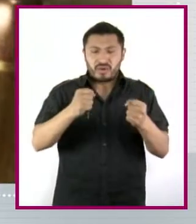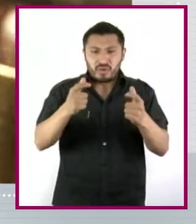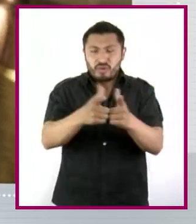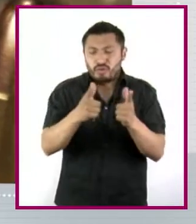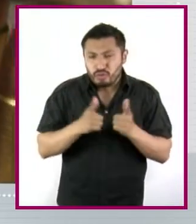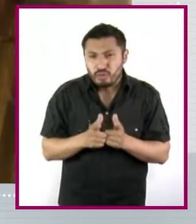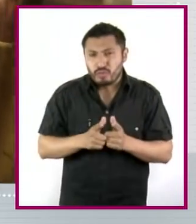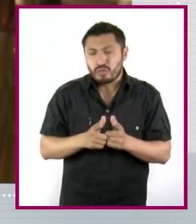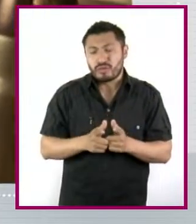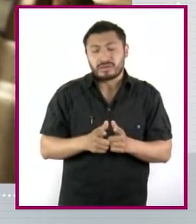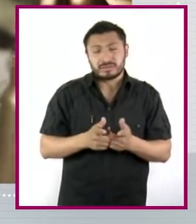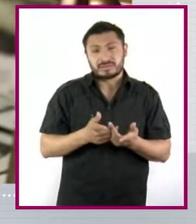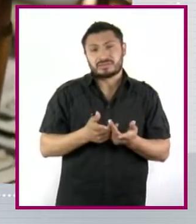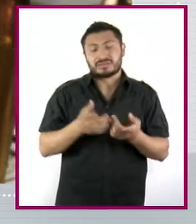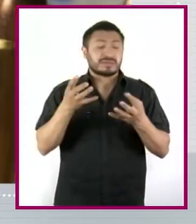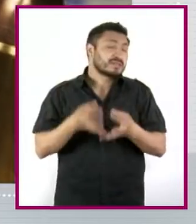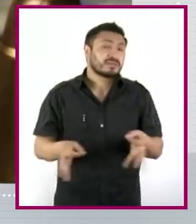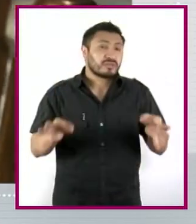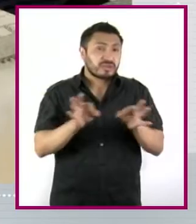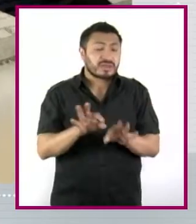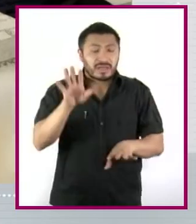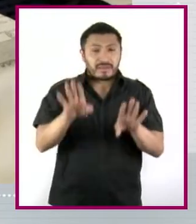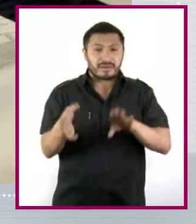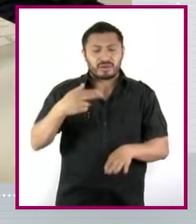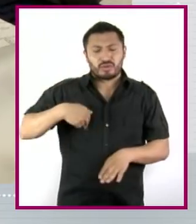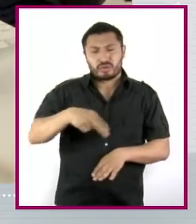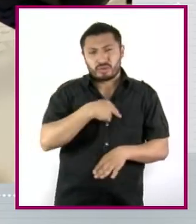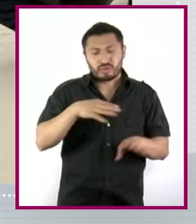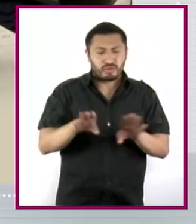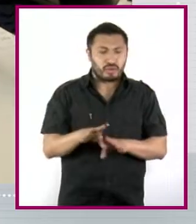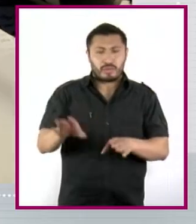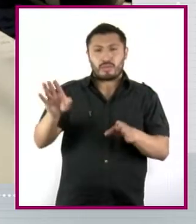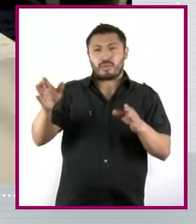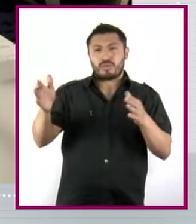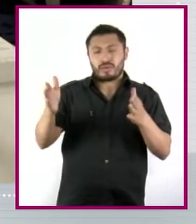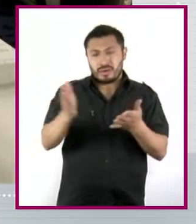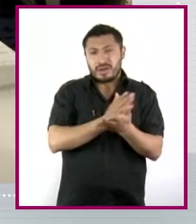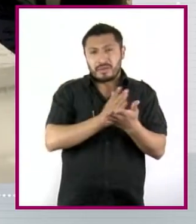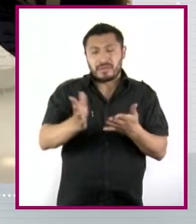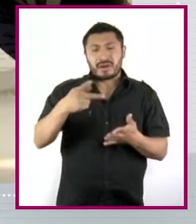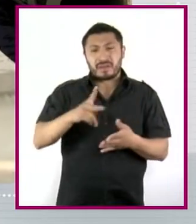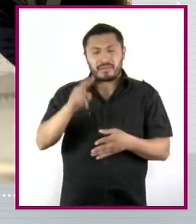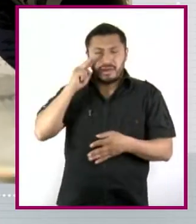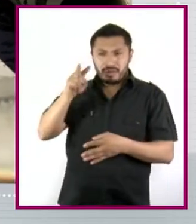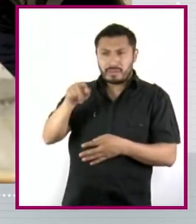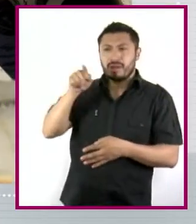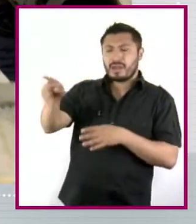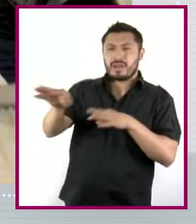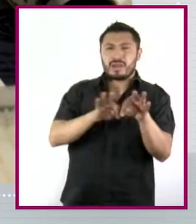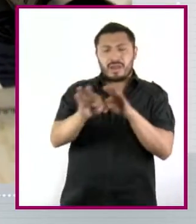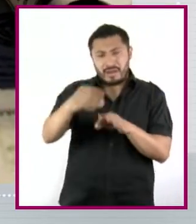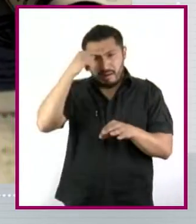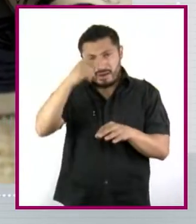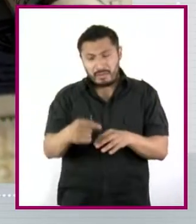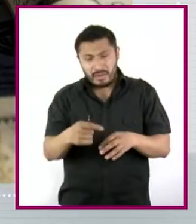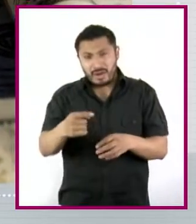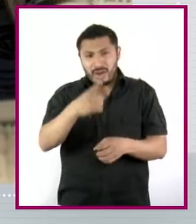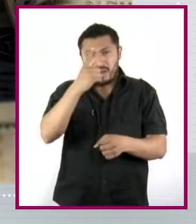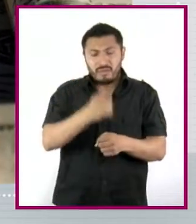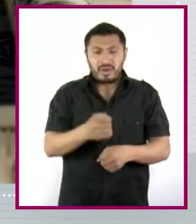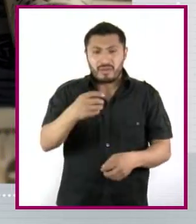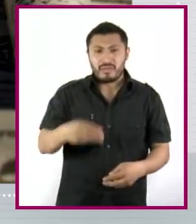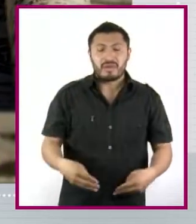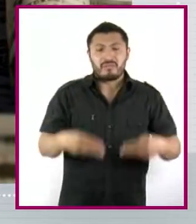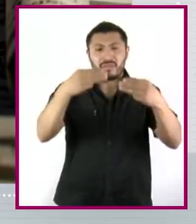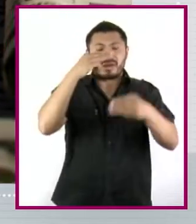valores que pues, no son ajenos, pero que trabajan para el mercado, el primer mercado a nivel